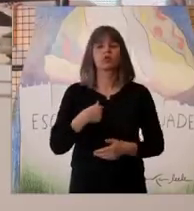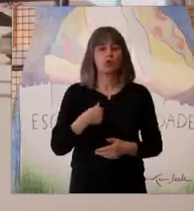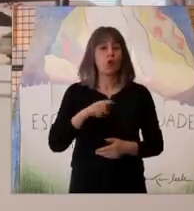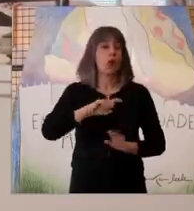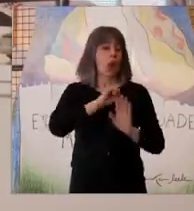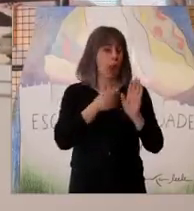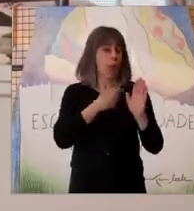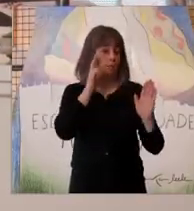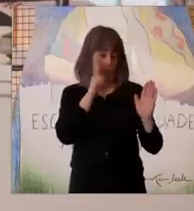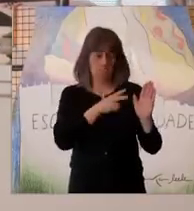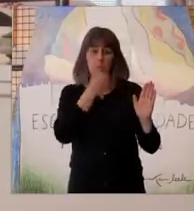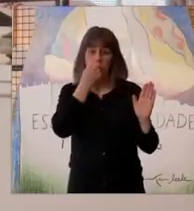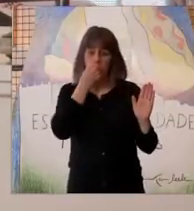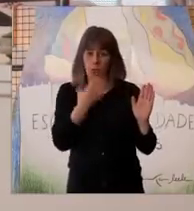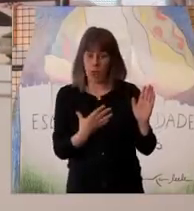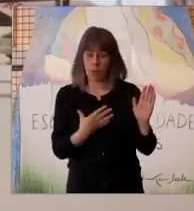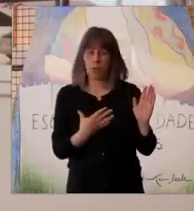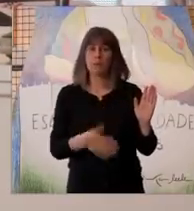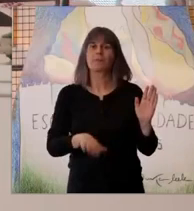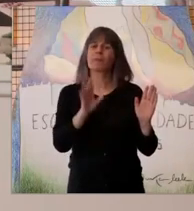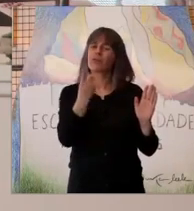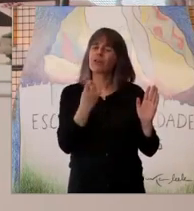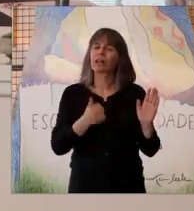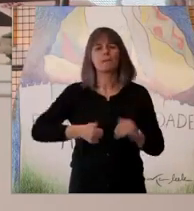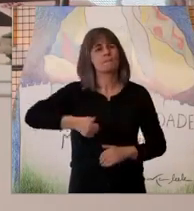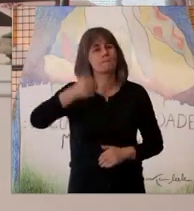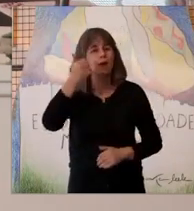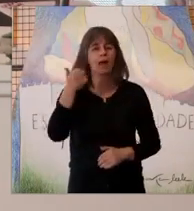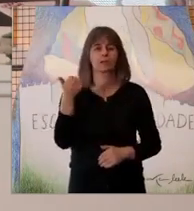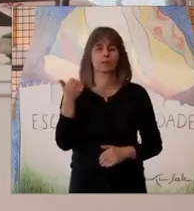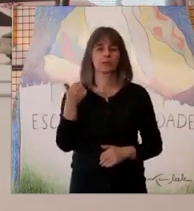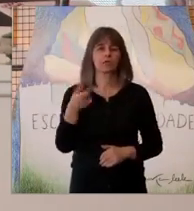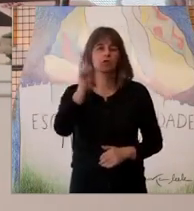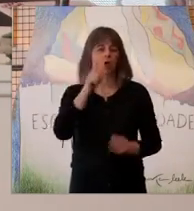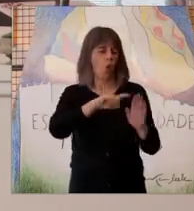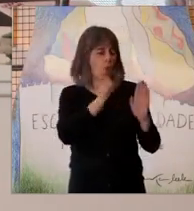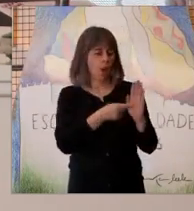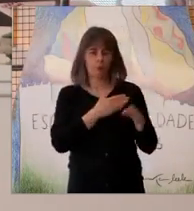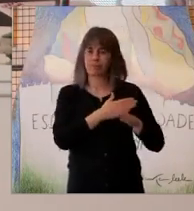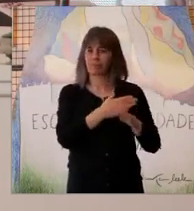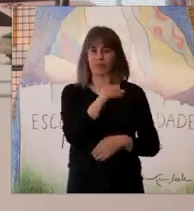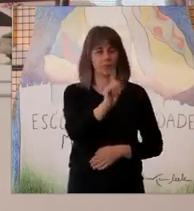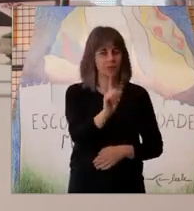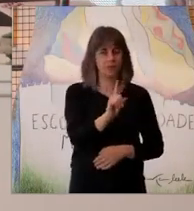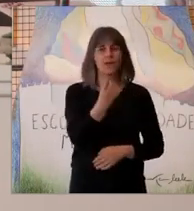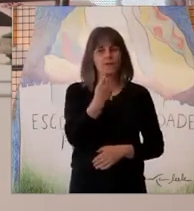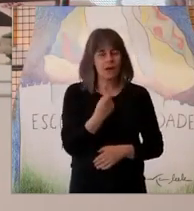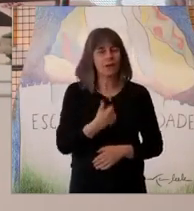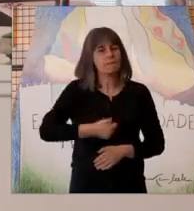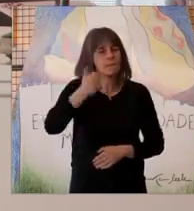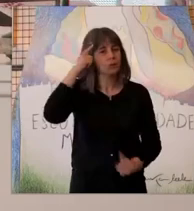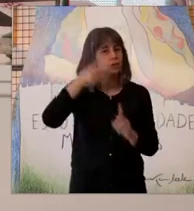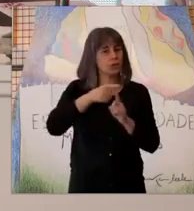pero creo que hace falta algo más que una ley para para que cambien estas